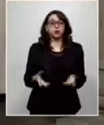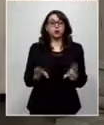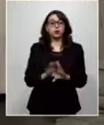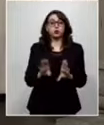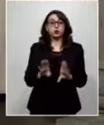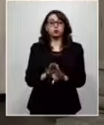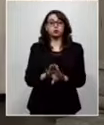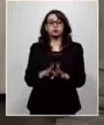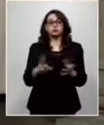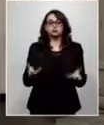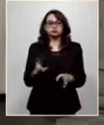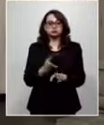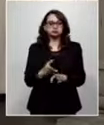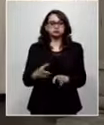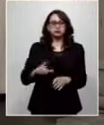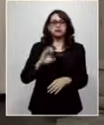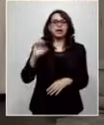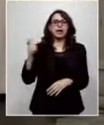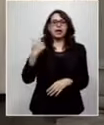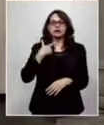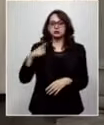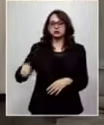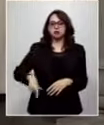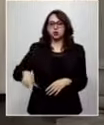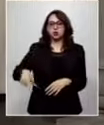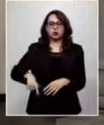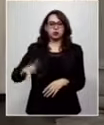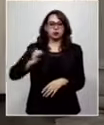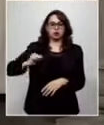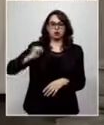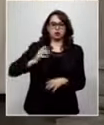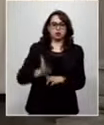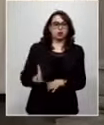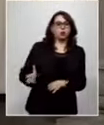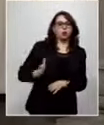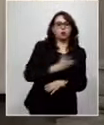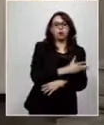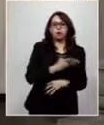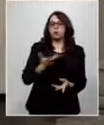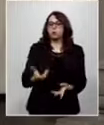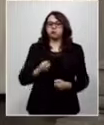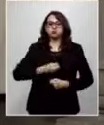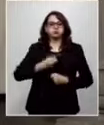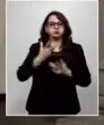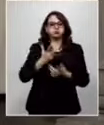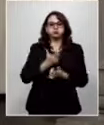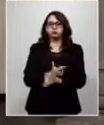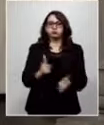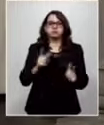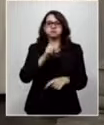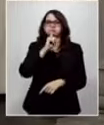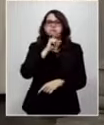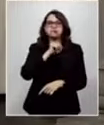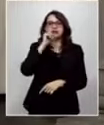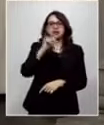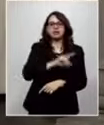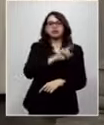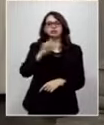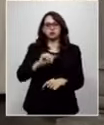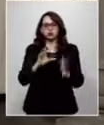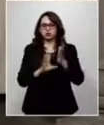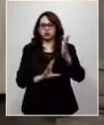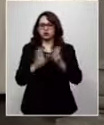en donde esa libertad de expresión estaba bastante acotado o fingido. Entonces, celebro muchísimo